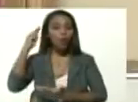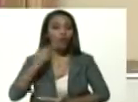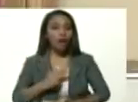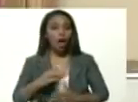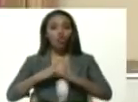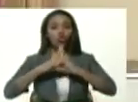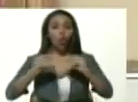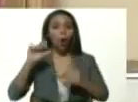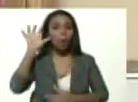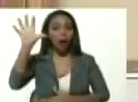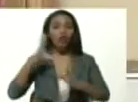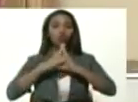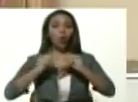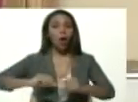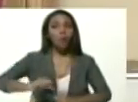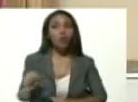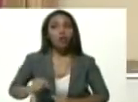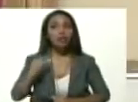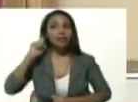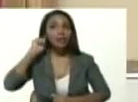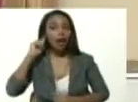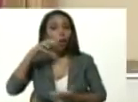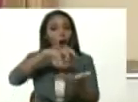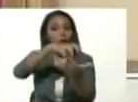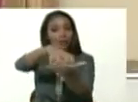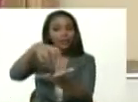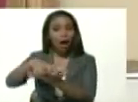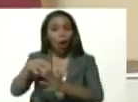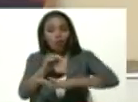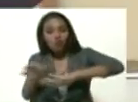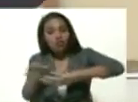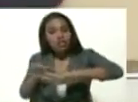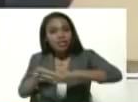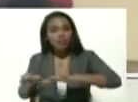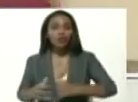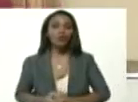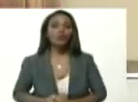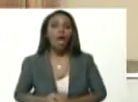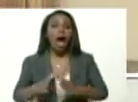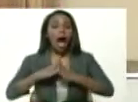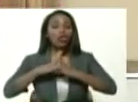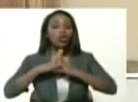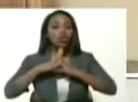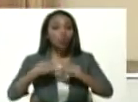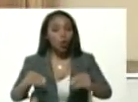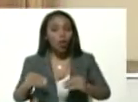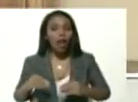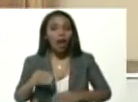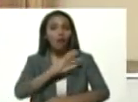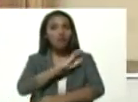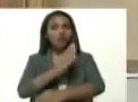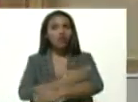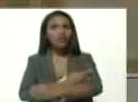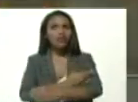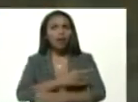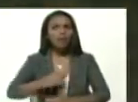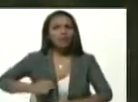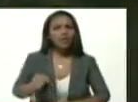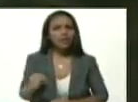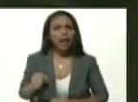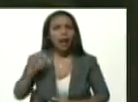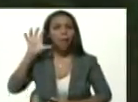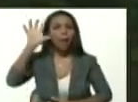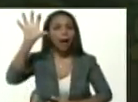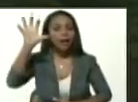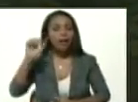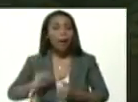el país, a todas las policías de los estados, municipios, a todas las fuerzas policiales del país, también en la calle, apoyando